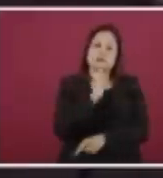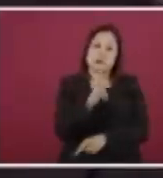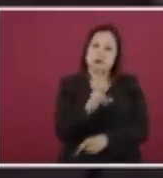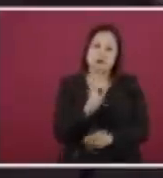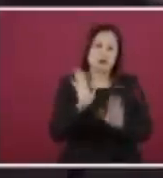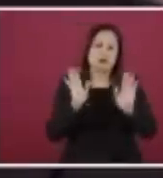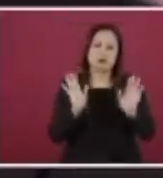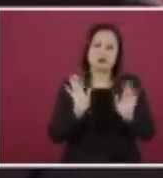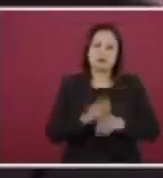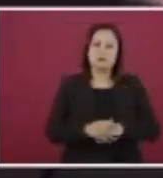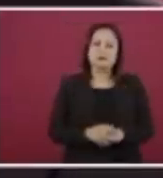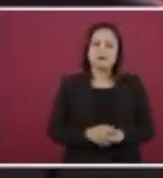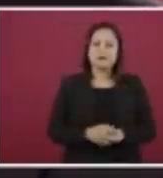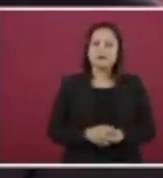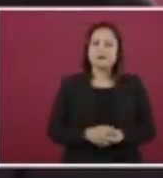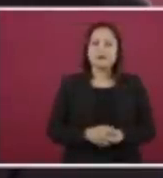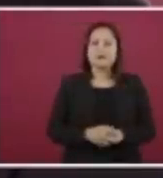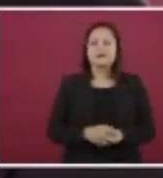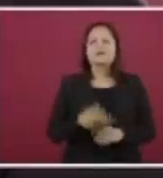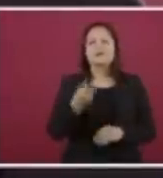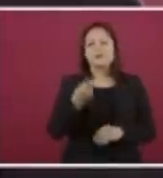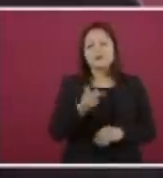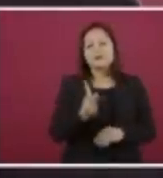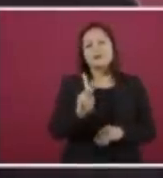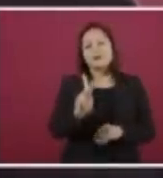decir, como algunos